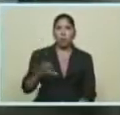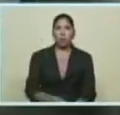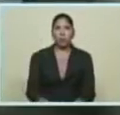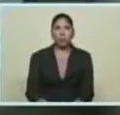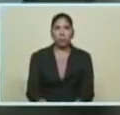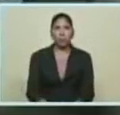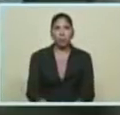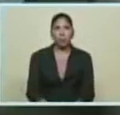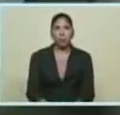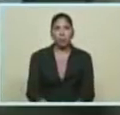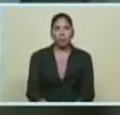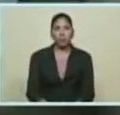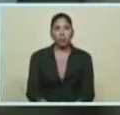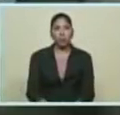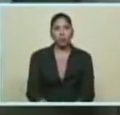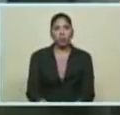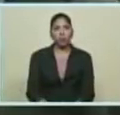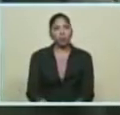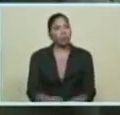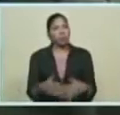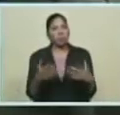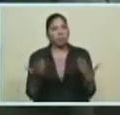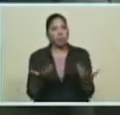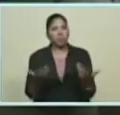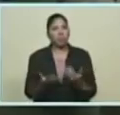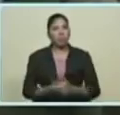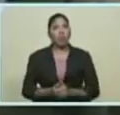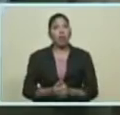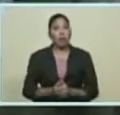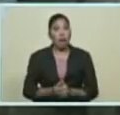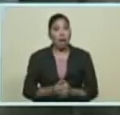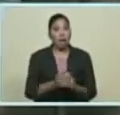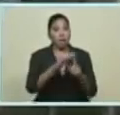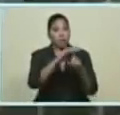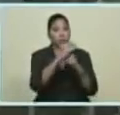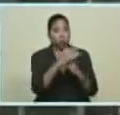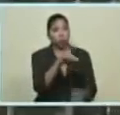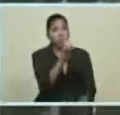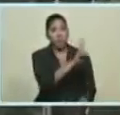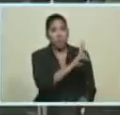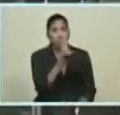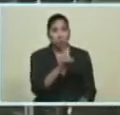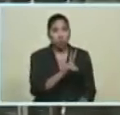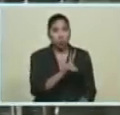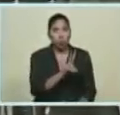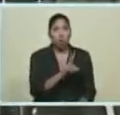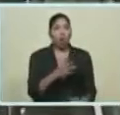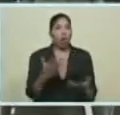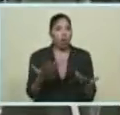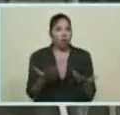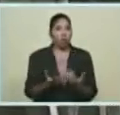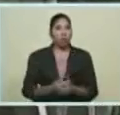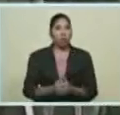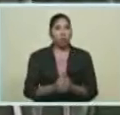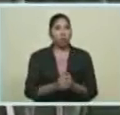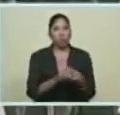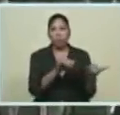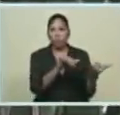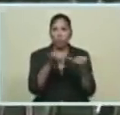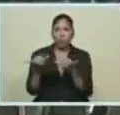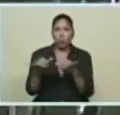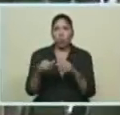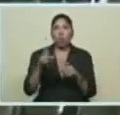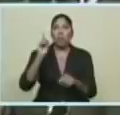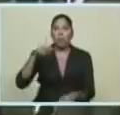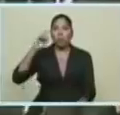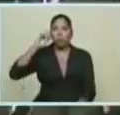que va al ritmo de los acontecimientos presentes y va al ritmo de los